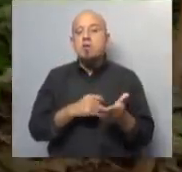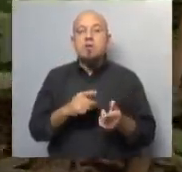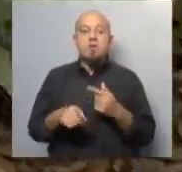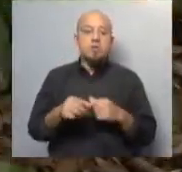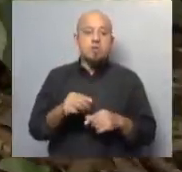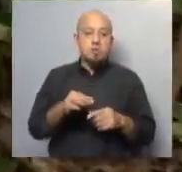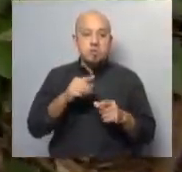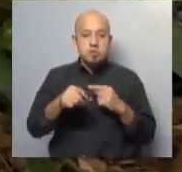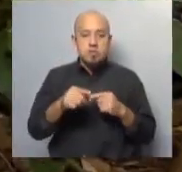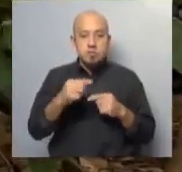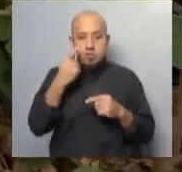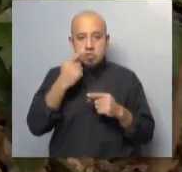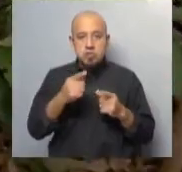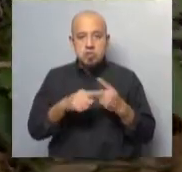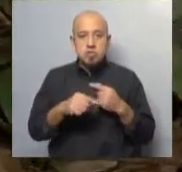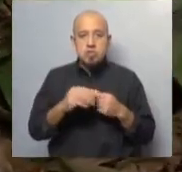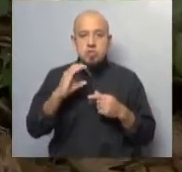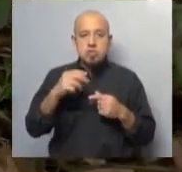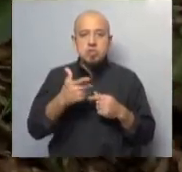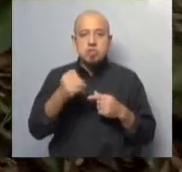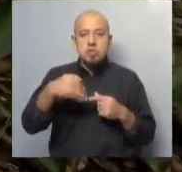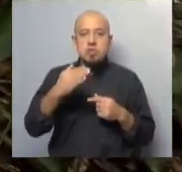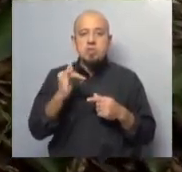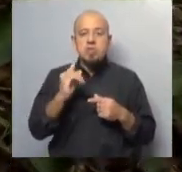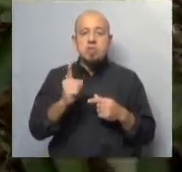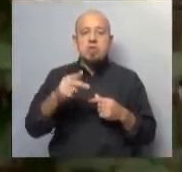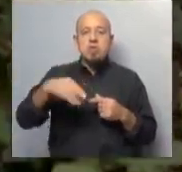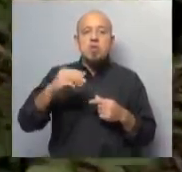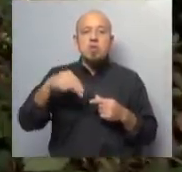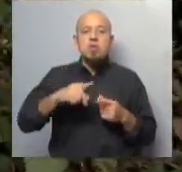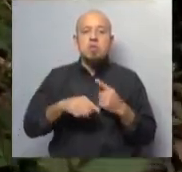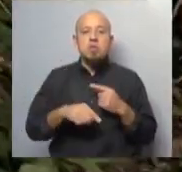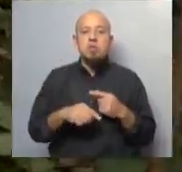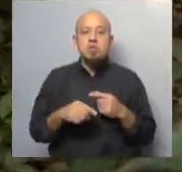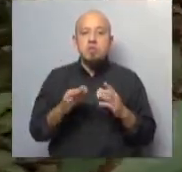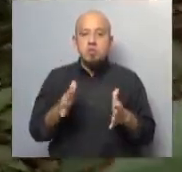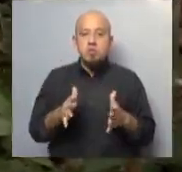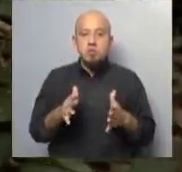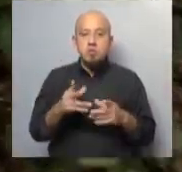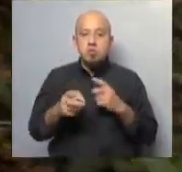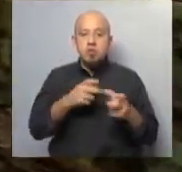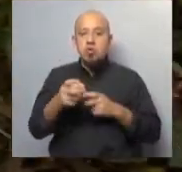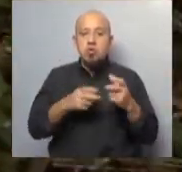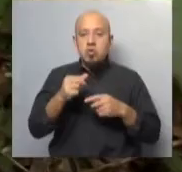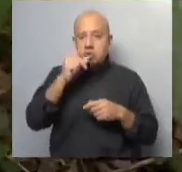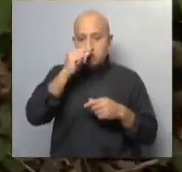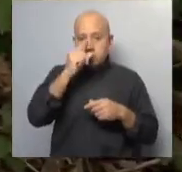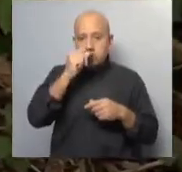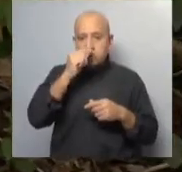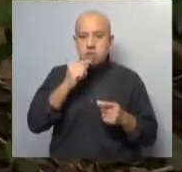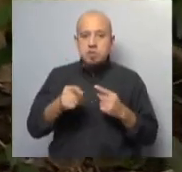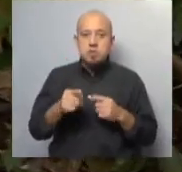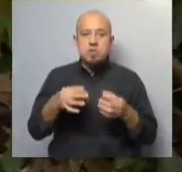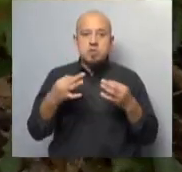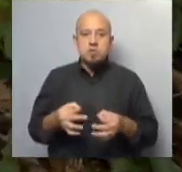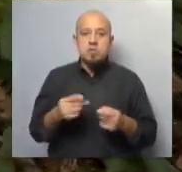ese hongo, si uno sabe que es un champiñón, raspar la parte superior o al pie y si no se colorea inmediatamente de amarillo, estamos dentro de una franja más